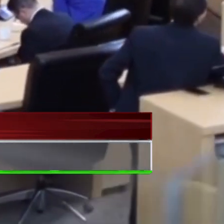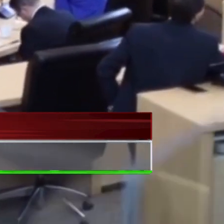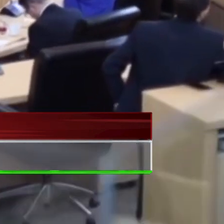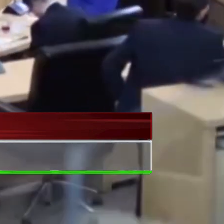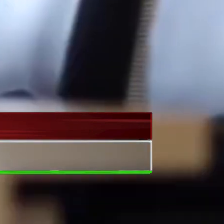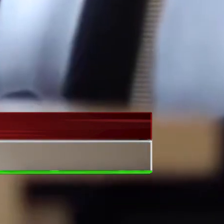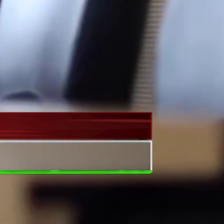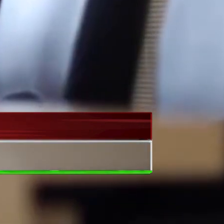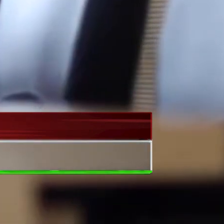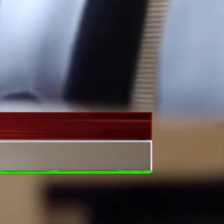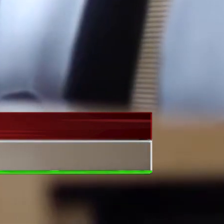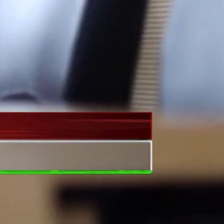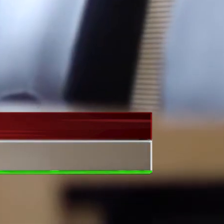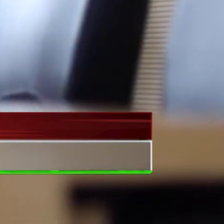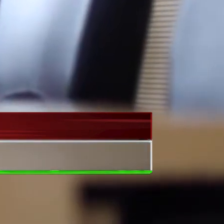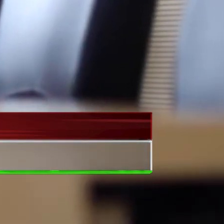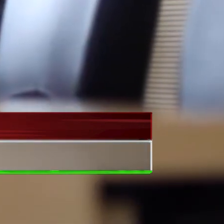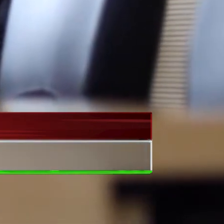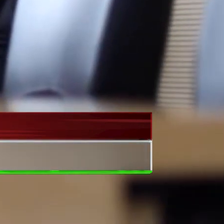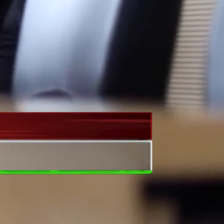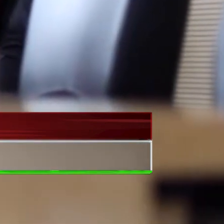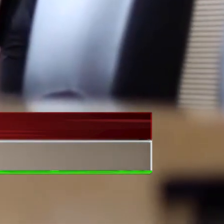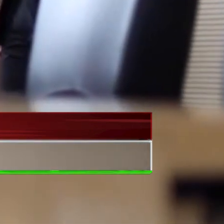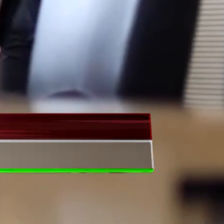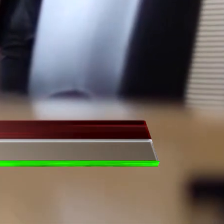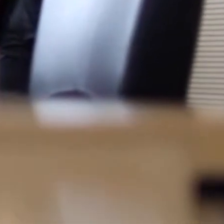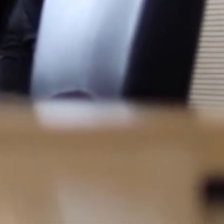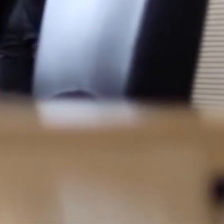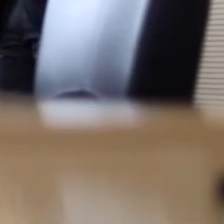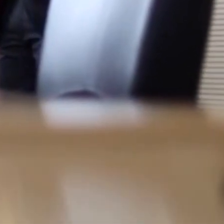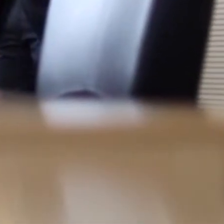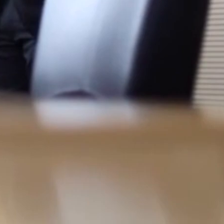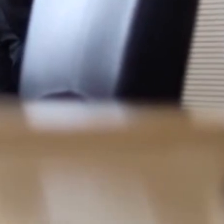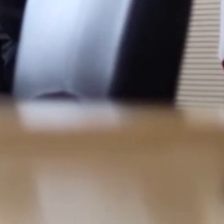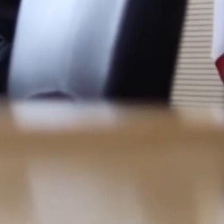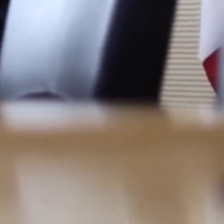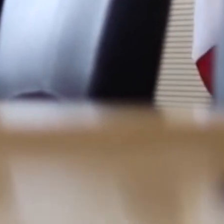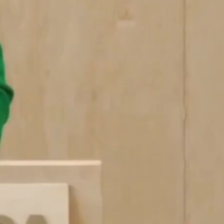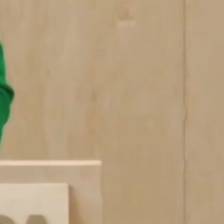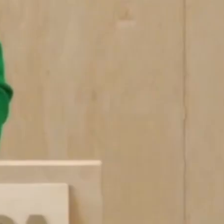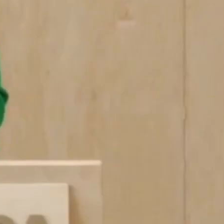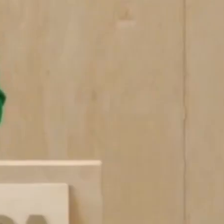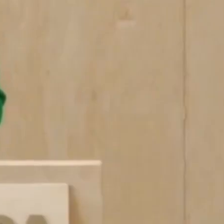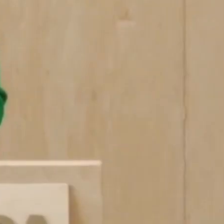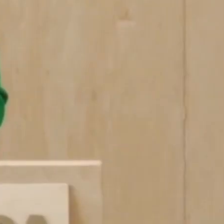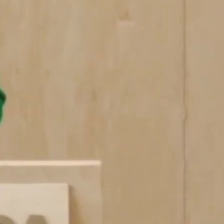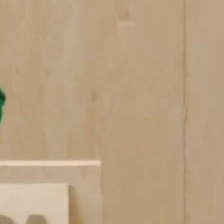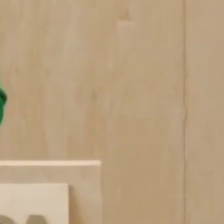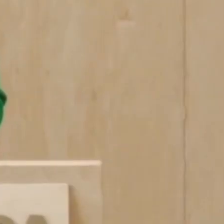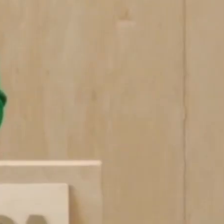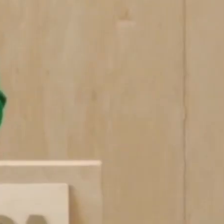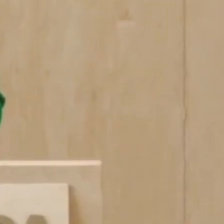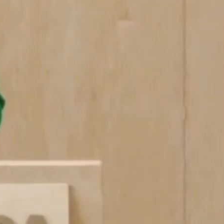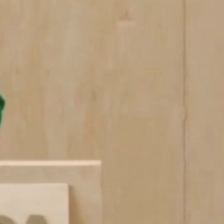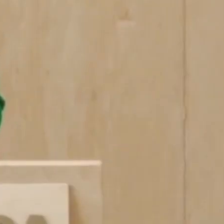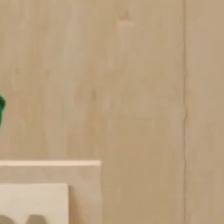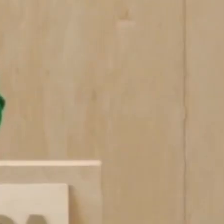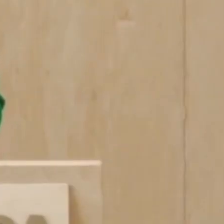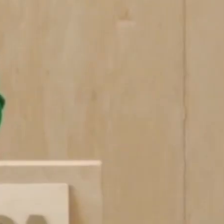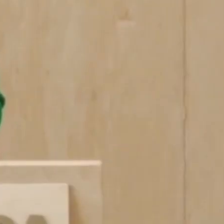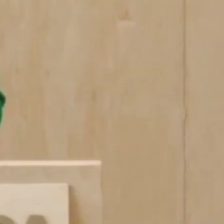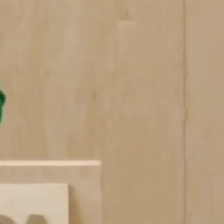beben pri y MC En ese sentido el coordinador del grupo parlamentario del partido verde Gerardo Fernández